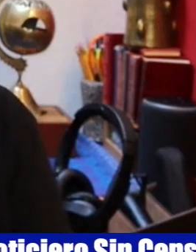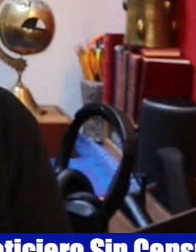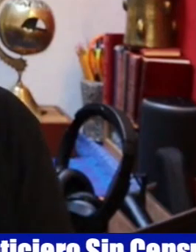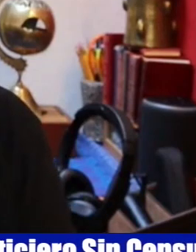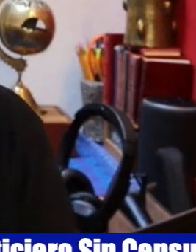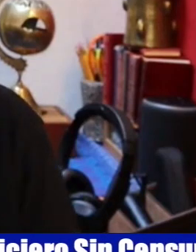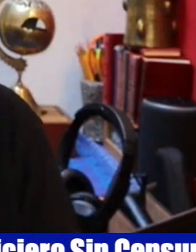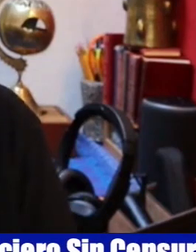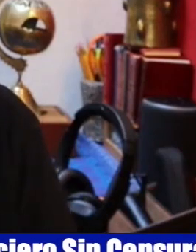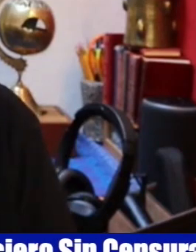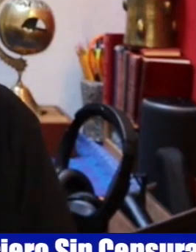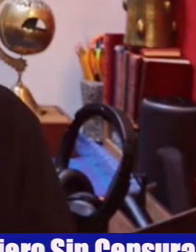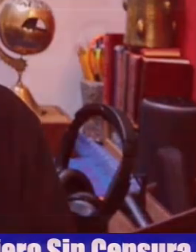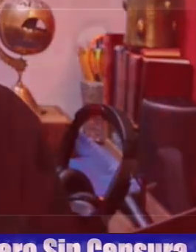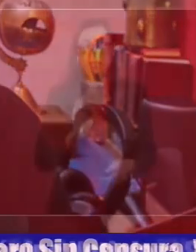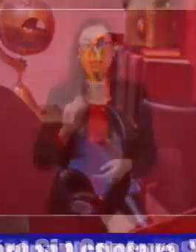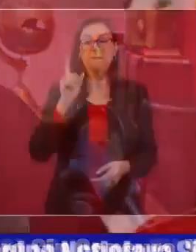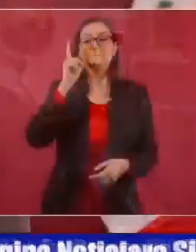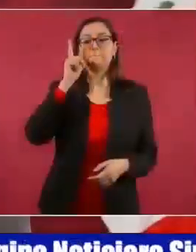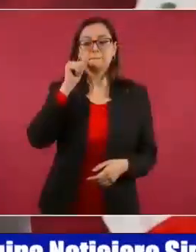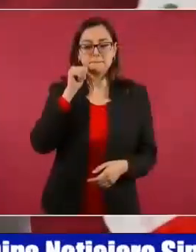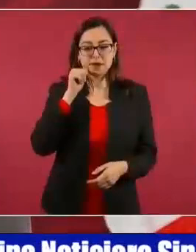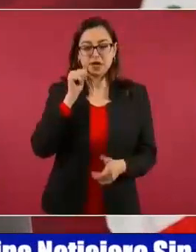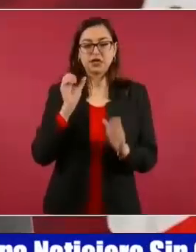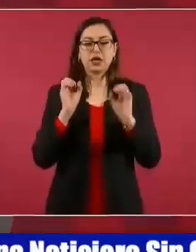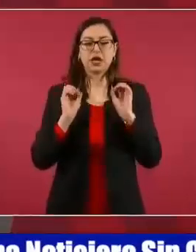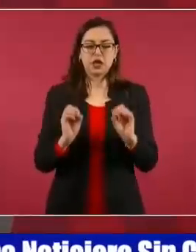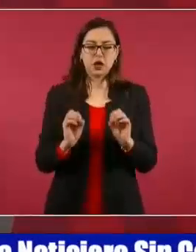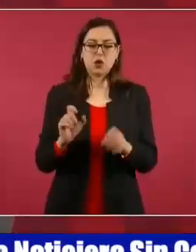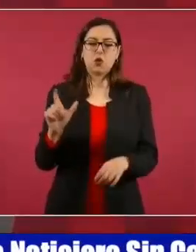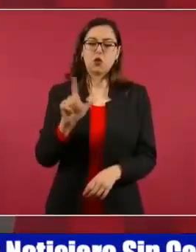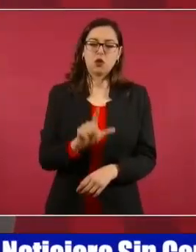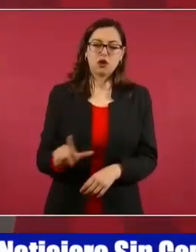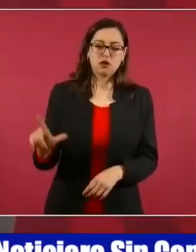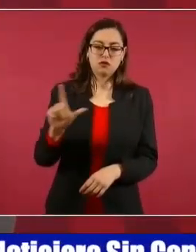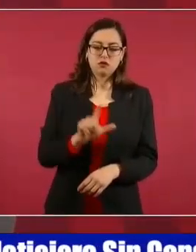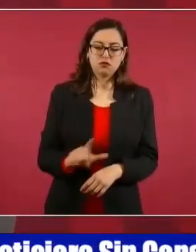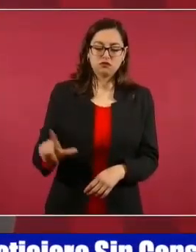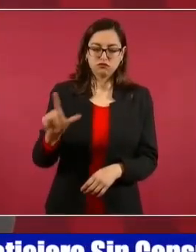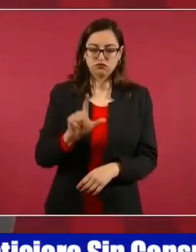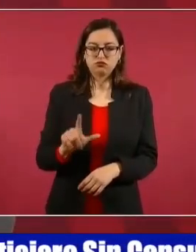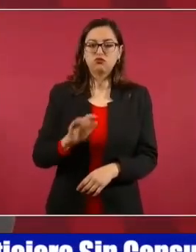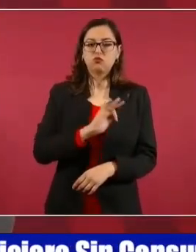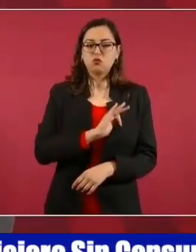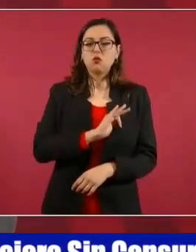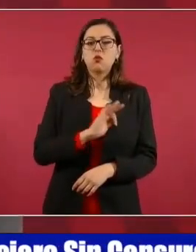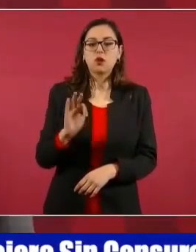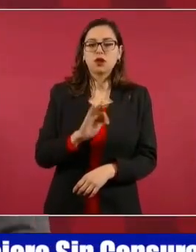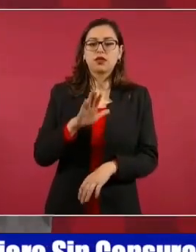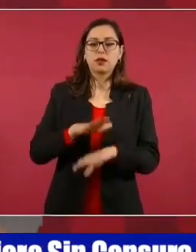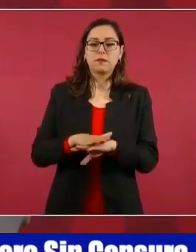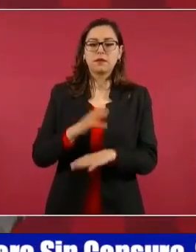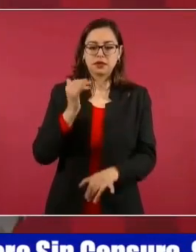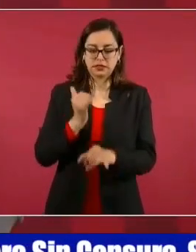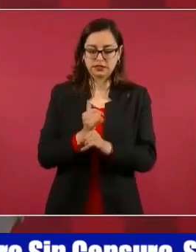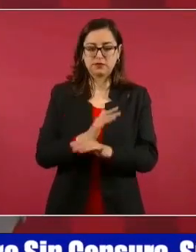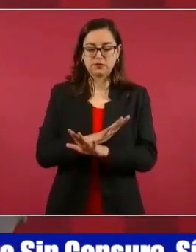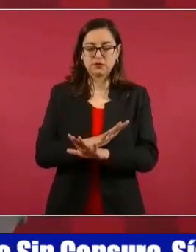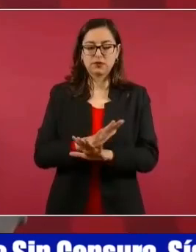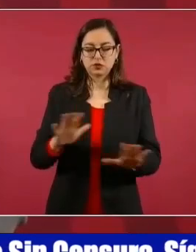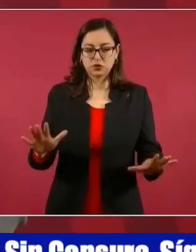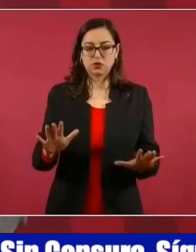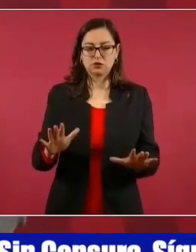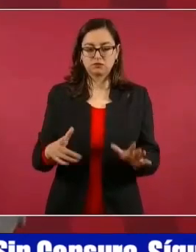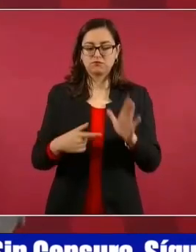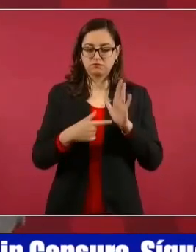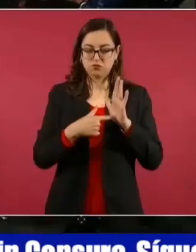mexicano, sepa de primera mano qué es lo que está ocurriendo de verdad, porque si no, le va a dejar amplio terreno